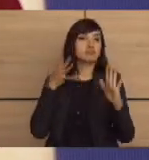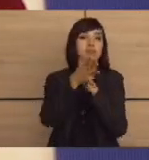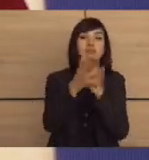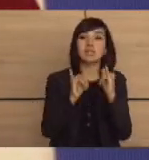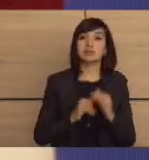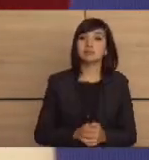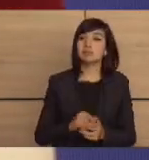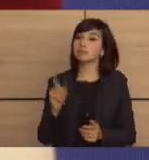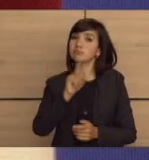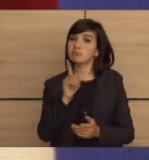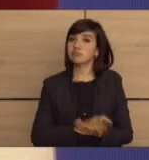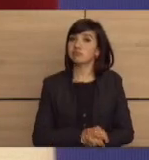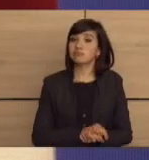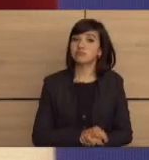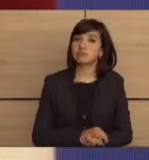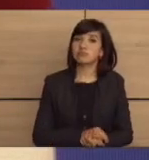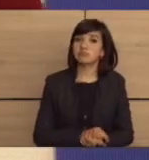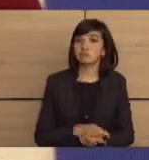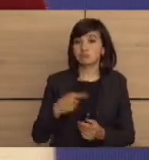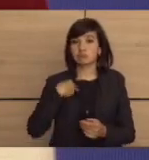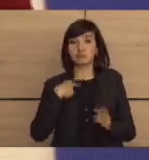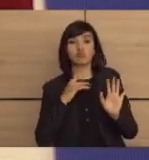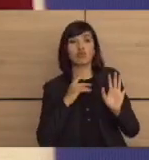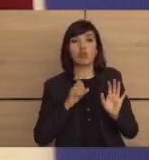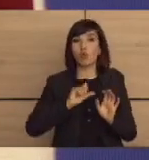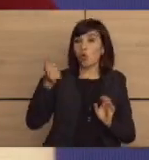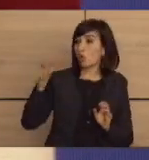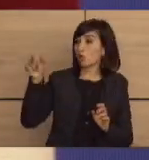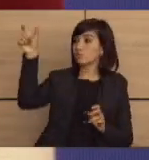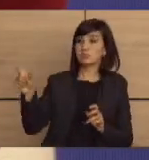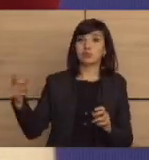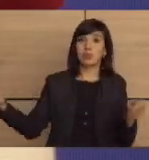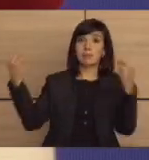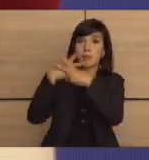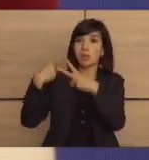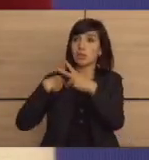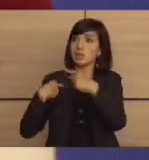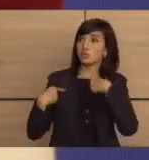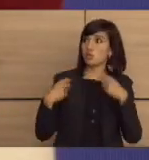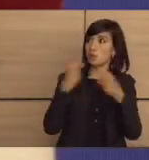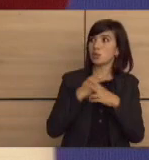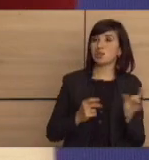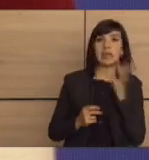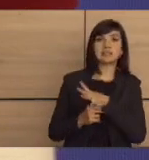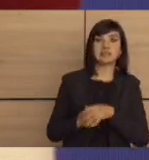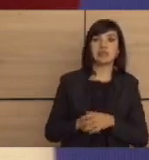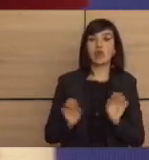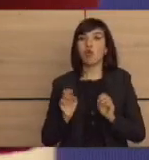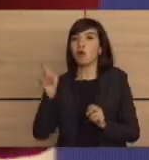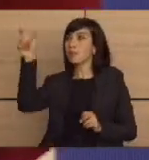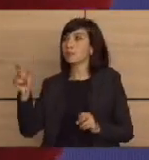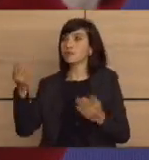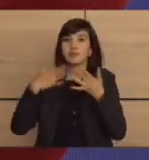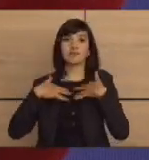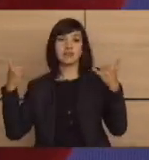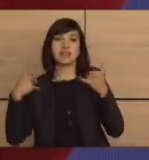Nos volvemos los más violentos cuando no vemos otros violentos, pero también nos volvemos los más felices cuando no vemos los otros felices, pero también nos volvemos los más